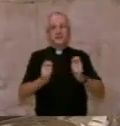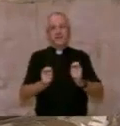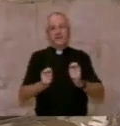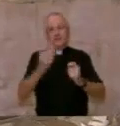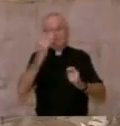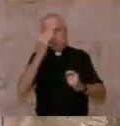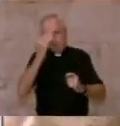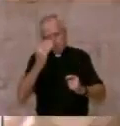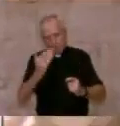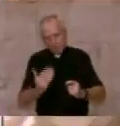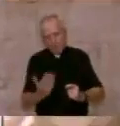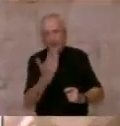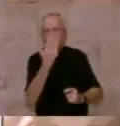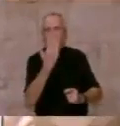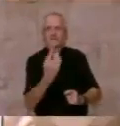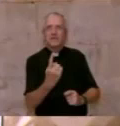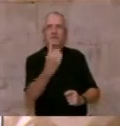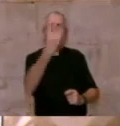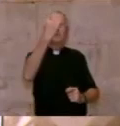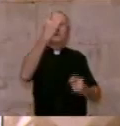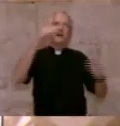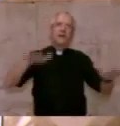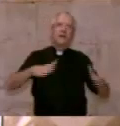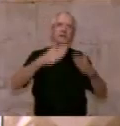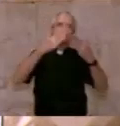Entrad en su presencia con vítores.